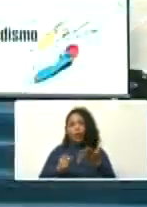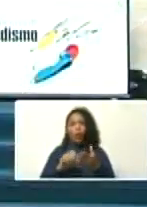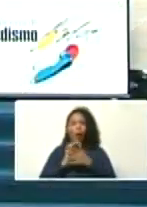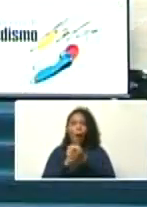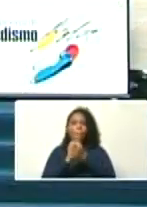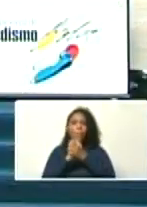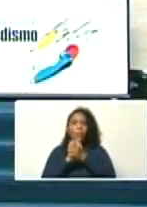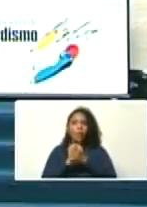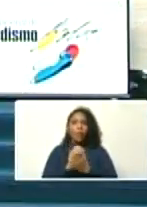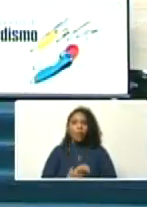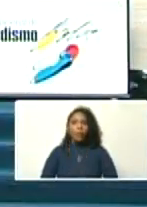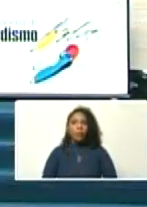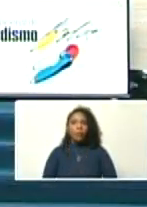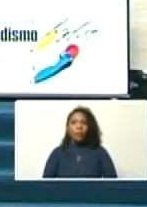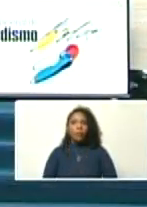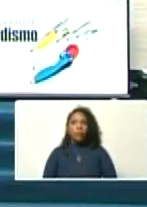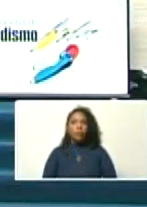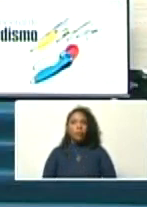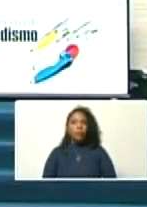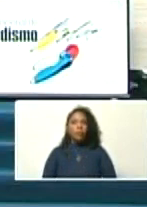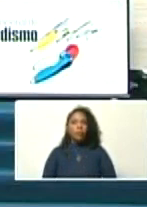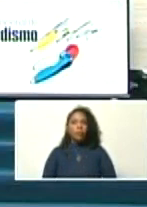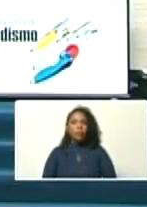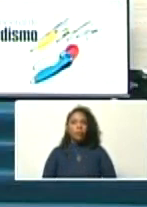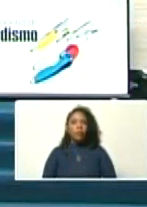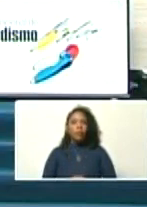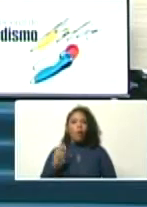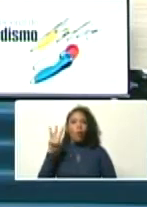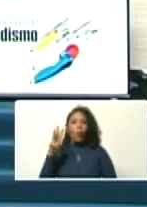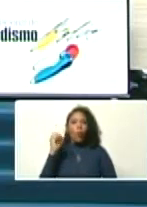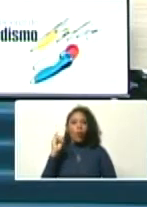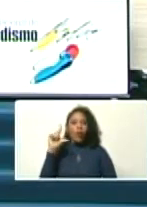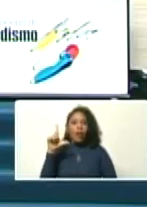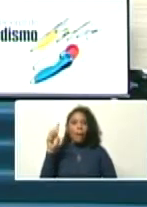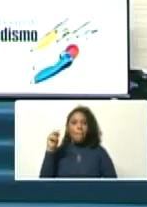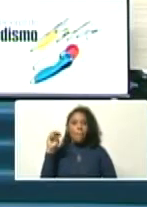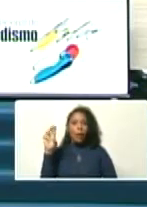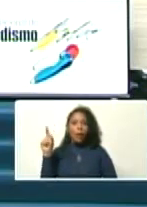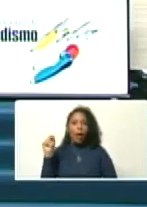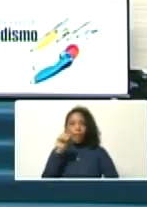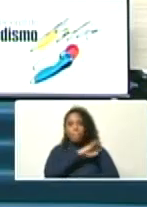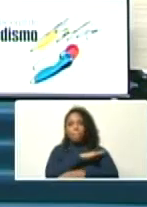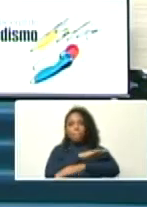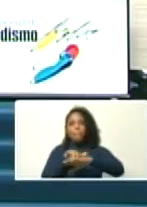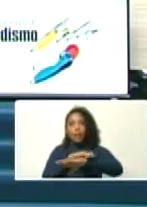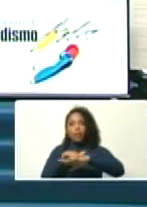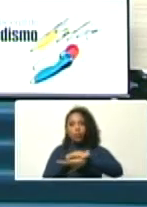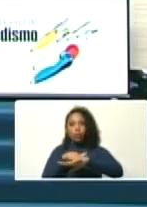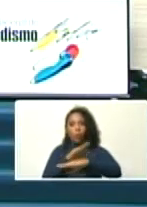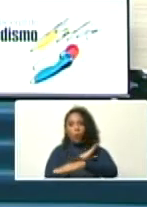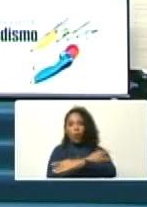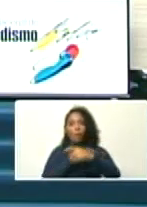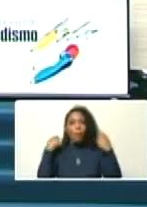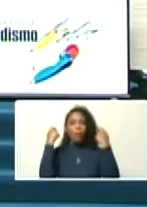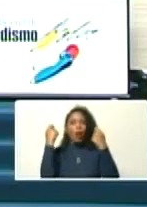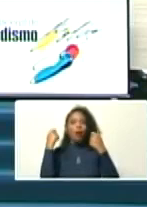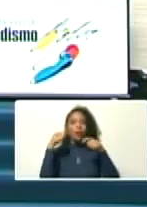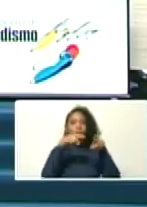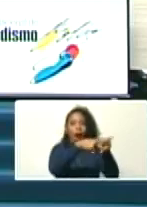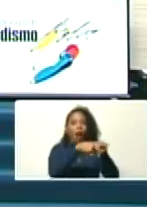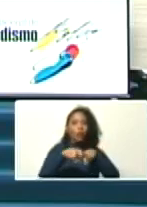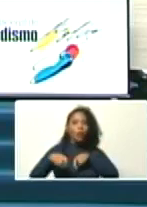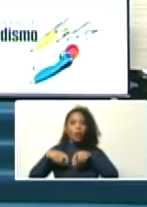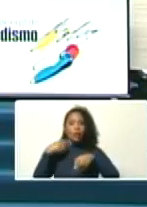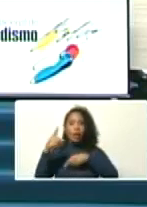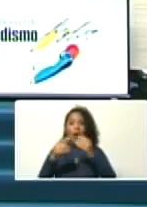compañero. Wilmer Castro Soteldo, que además de ministro del Poder Popular para la Agricultura, que iba a pensar él, se